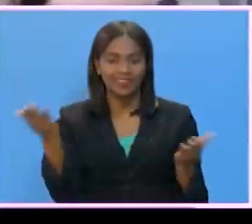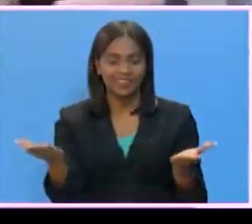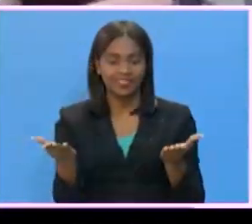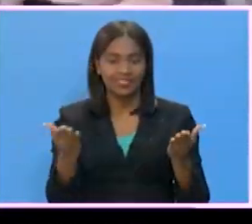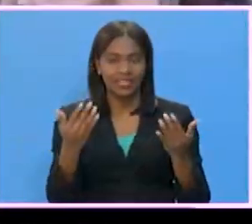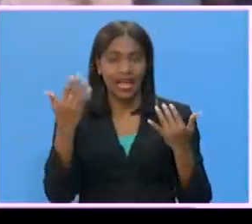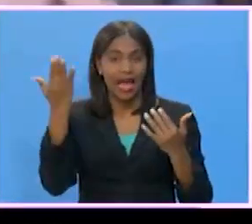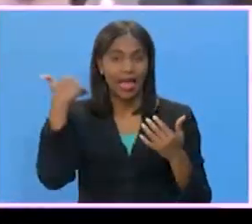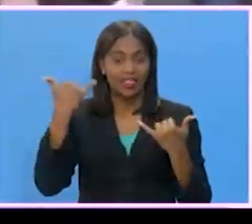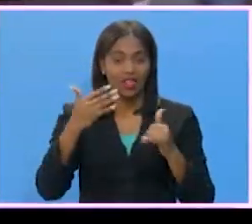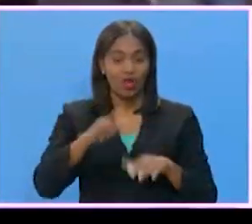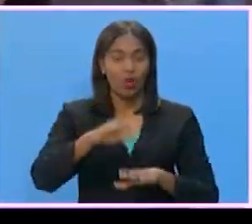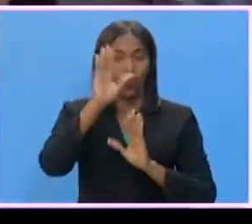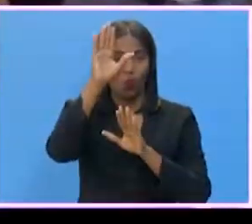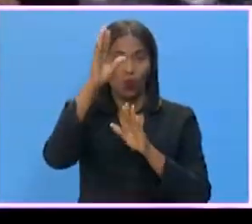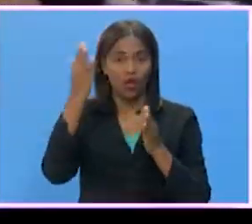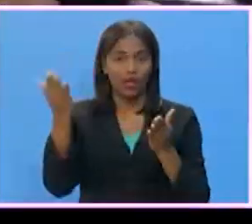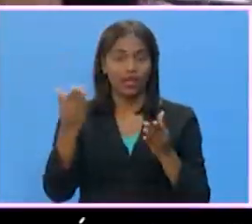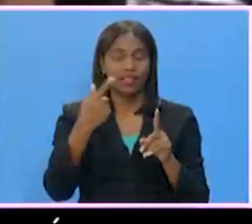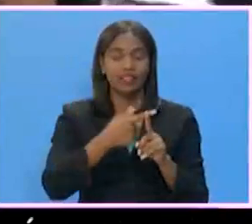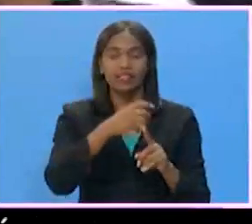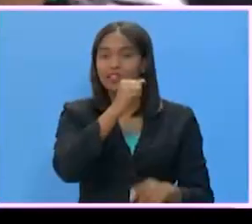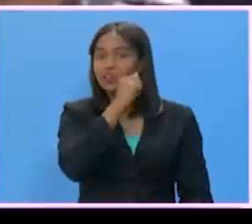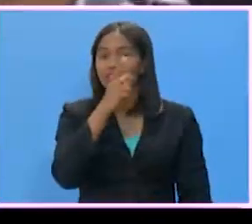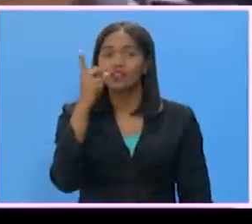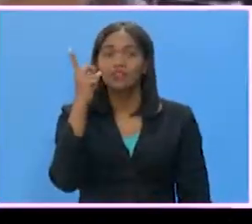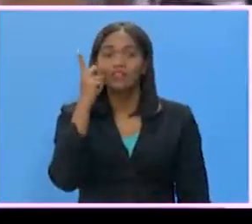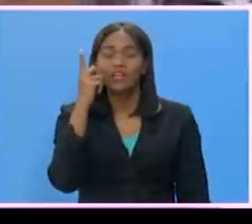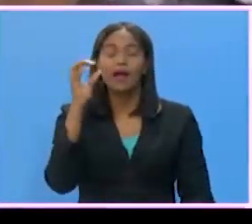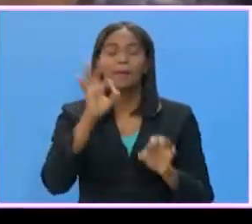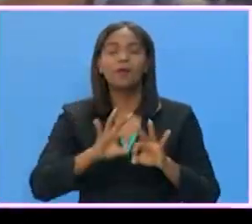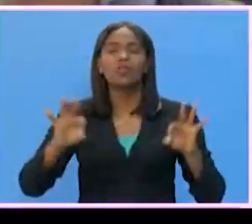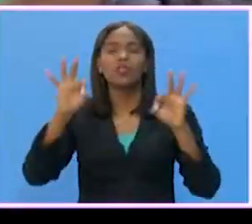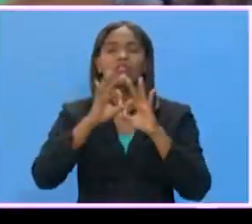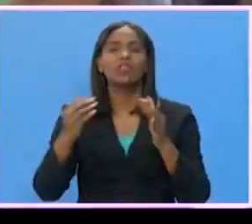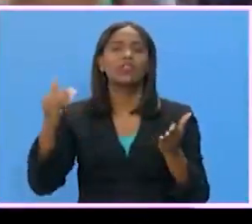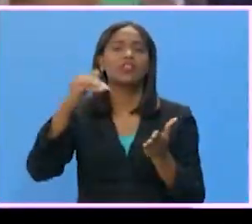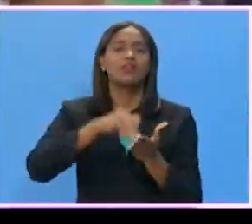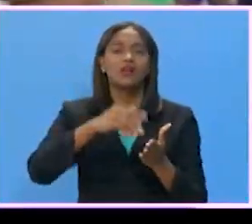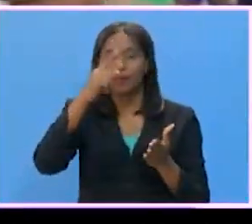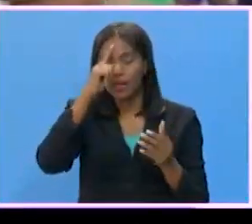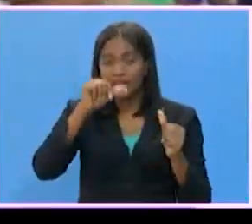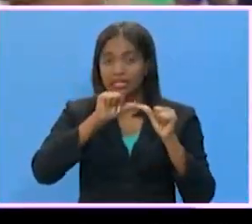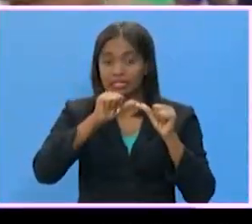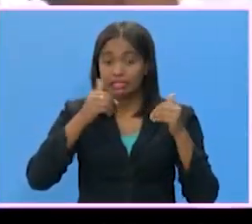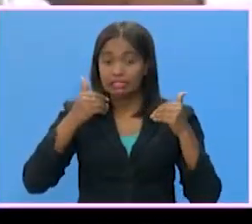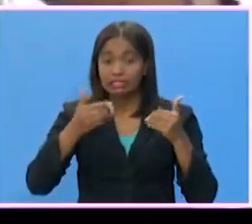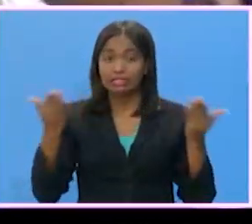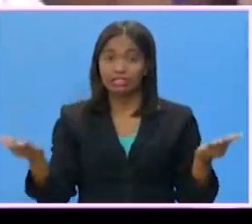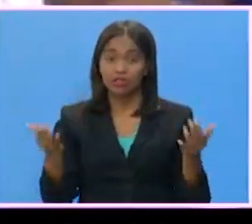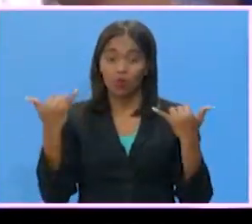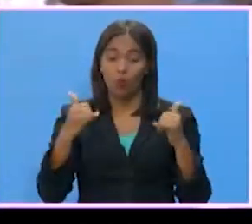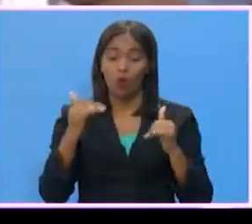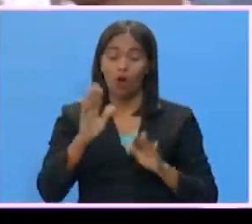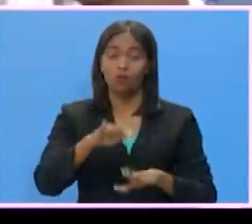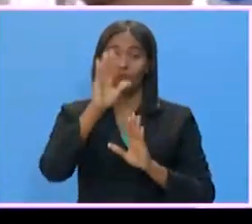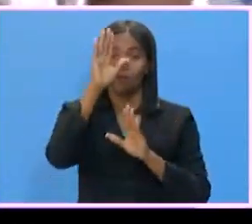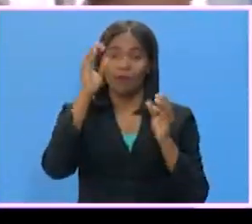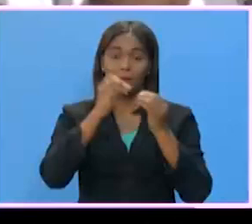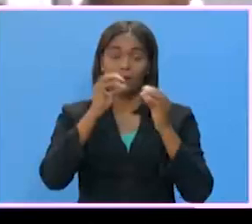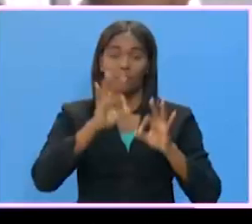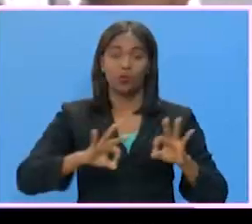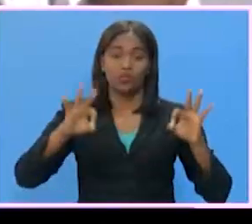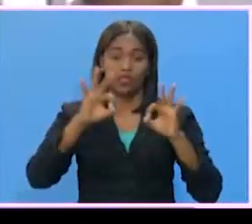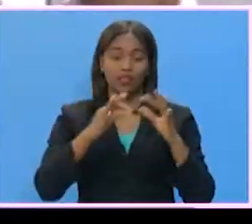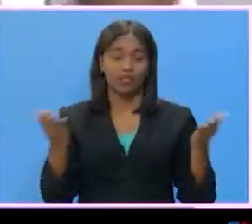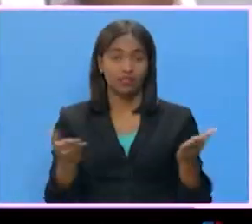fuera jugador de esta franquicia de los Leones de Santo Domingo. La importancia, una vez más, de que se siga realizando este torneo, el más importante a nivel de